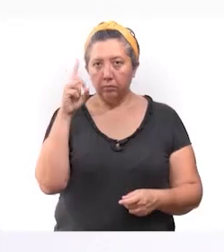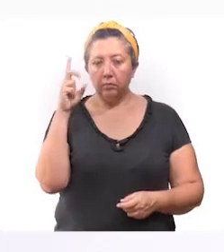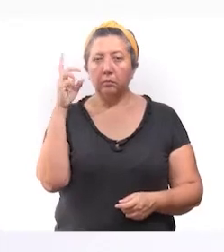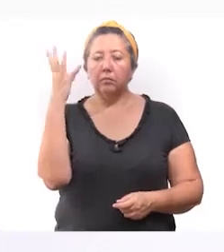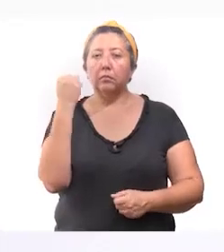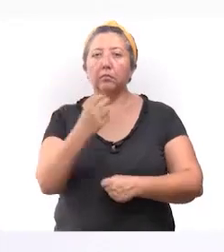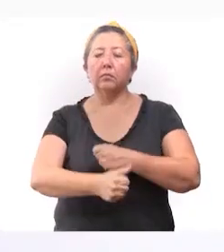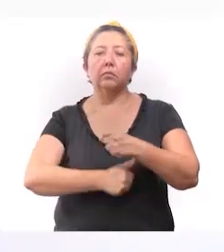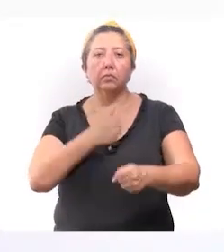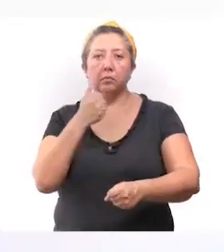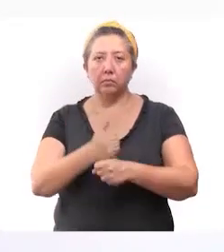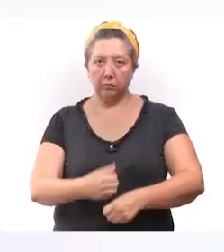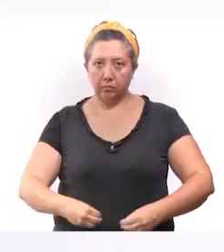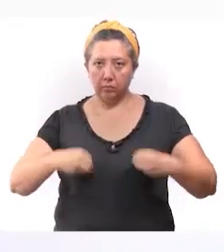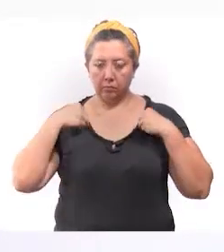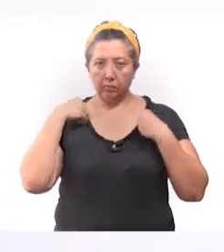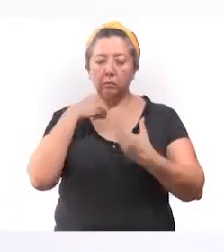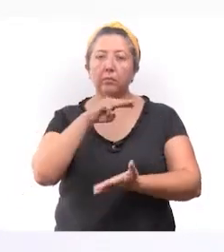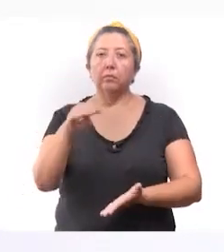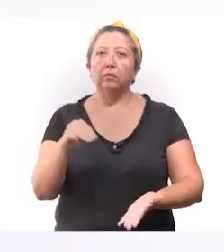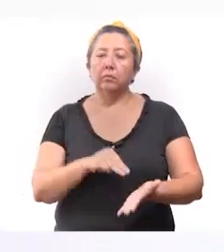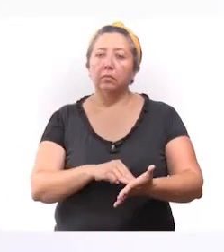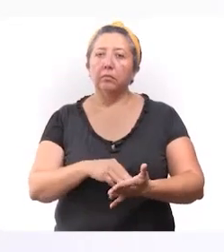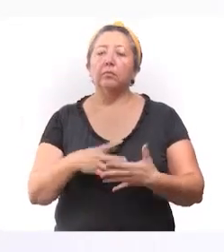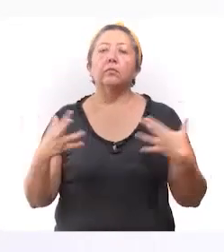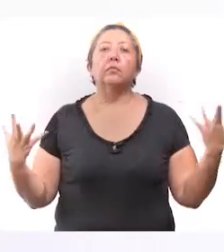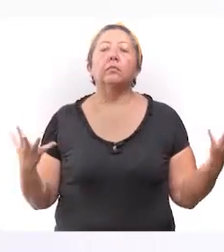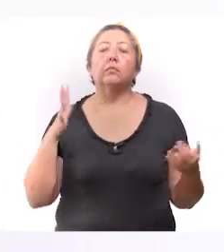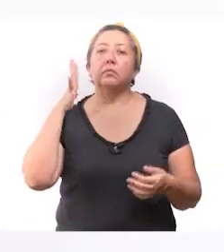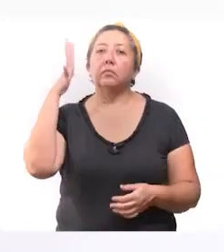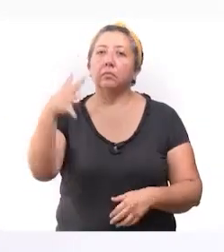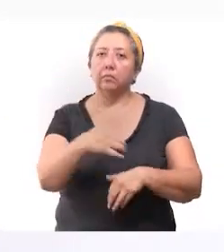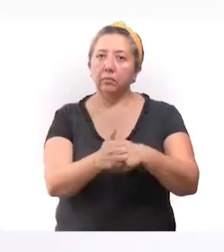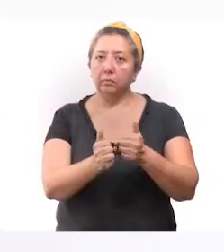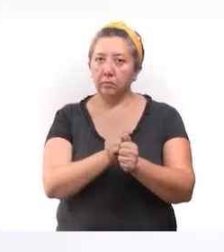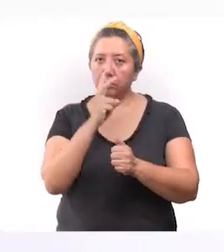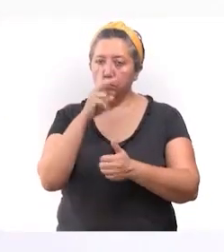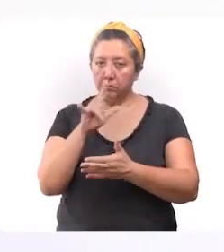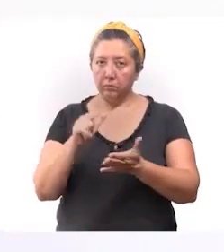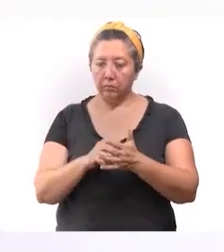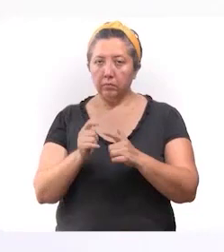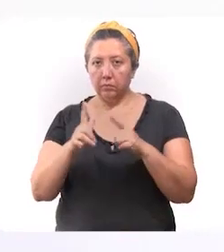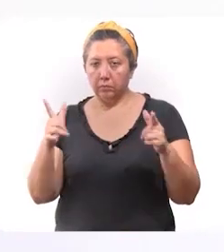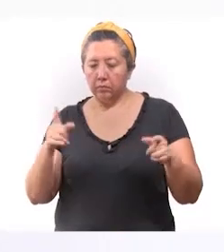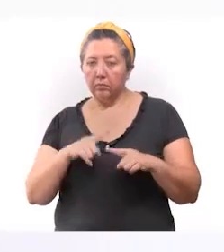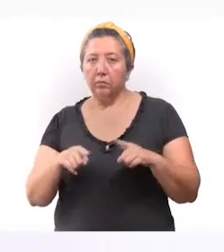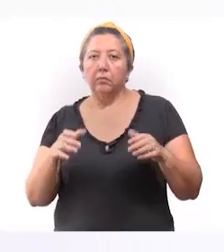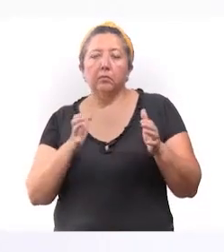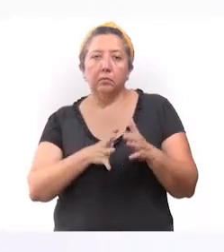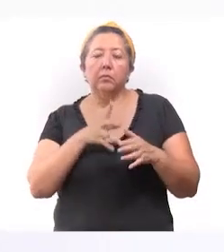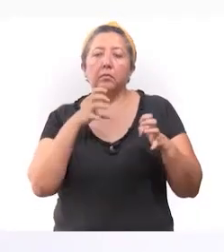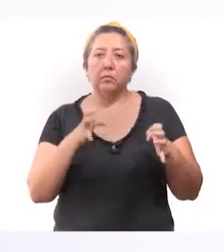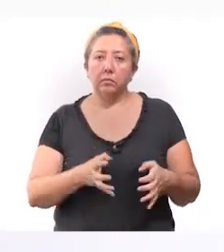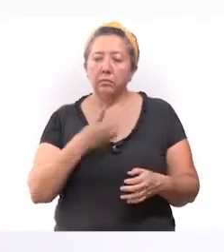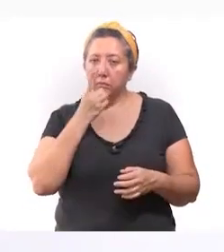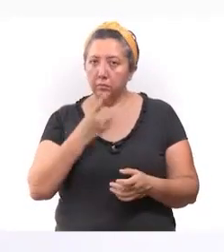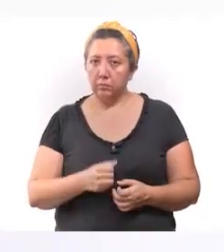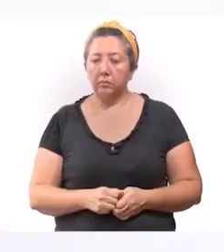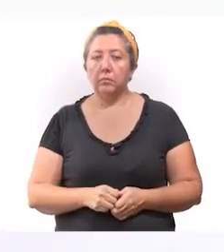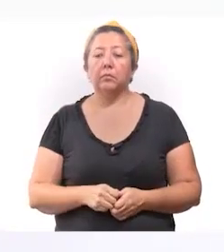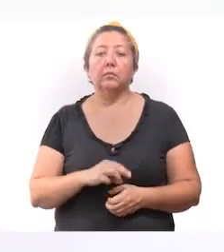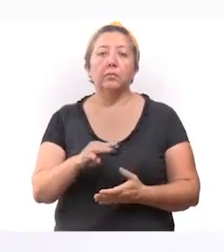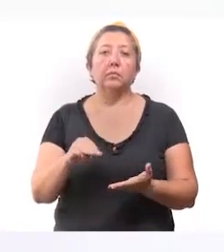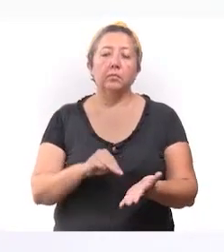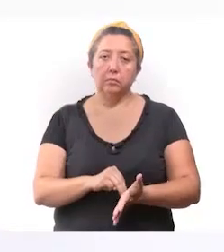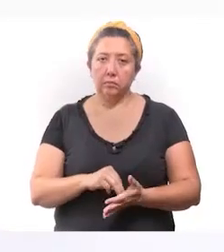a 39 años que viven en Mérida. Proceso que se realizará a través de 2 macrocentros y 4 módulos distribuidos estratégicamente